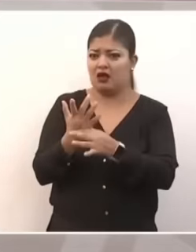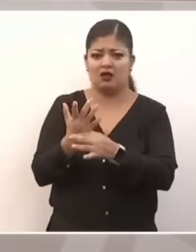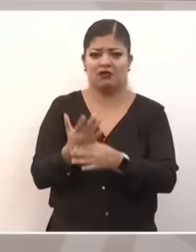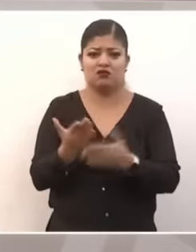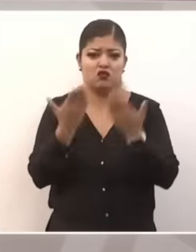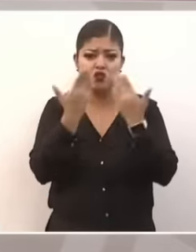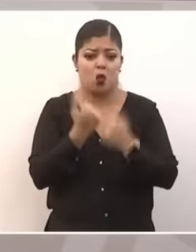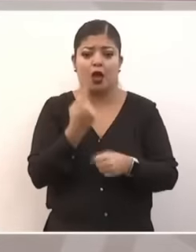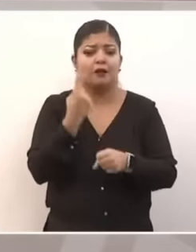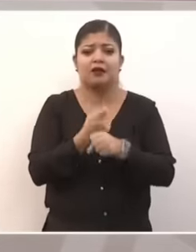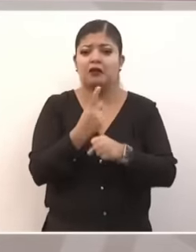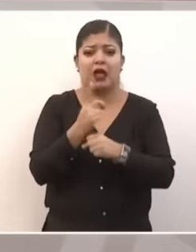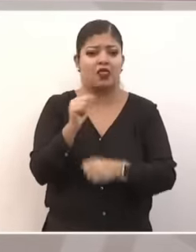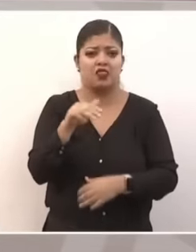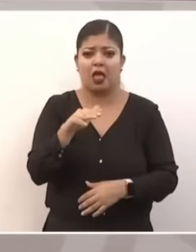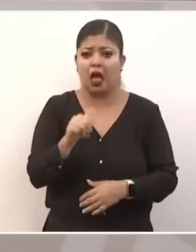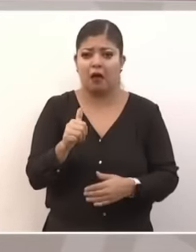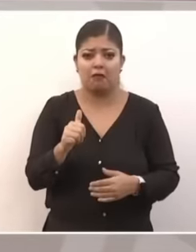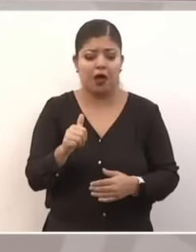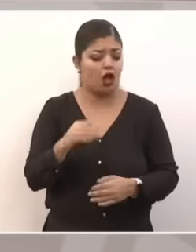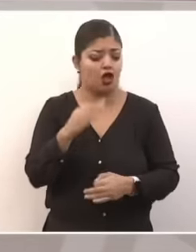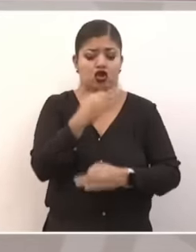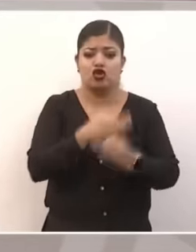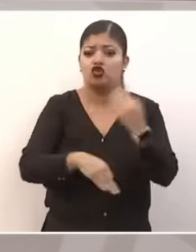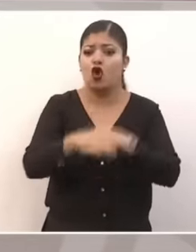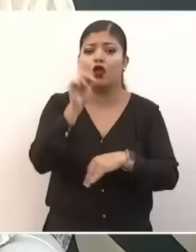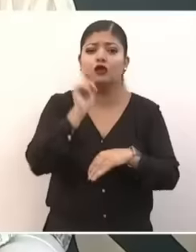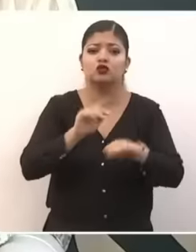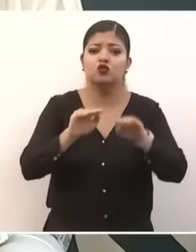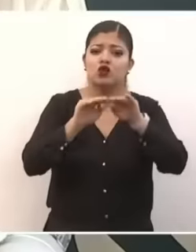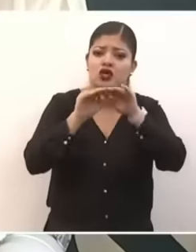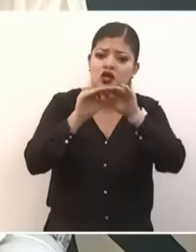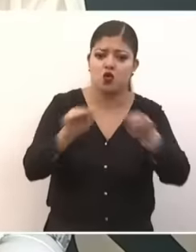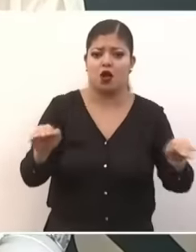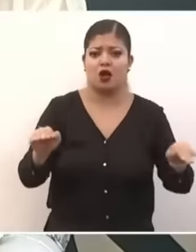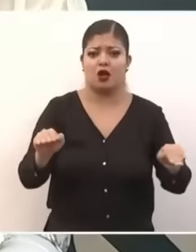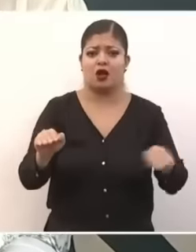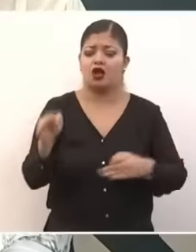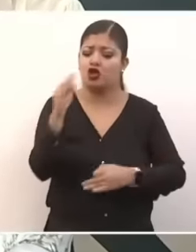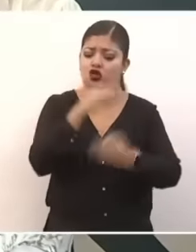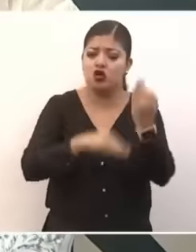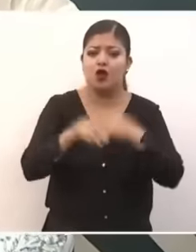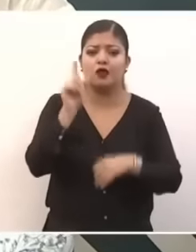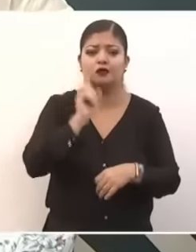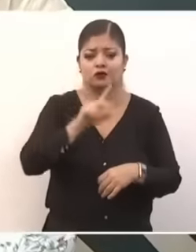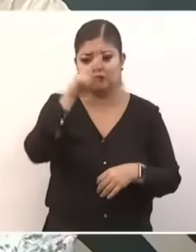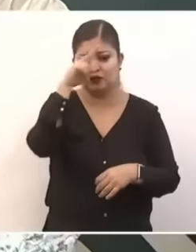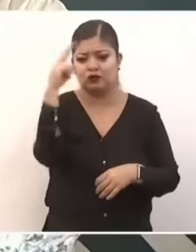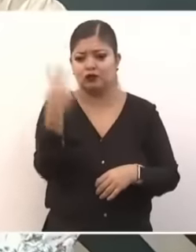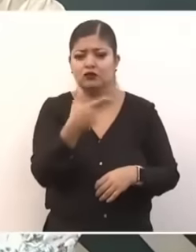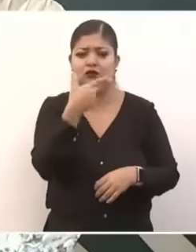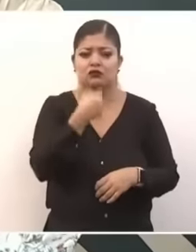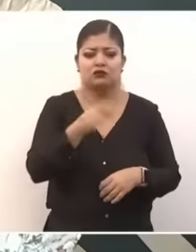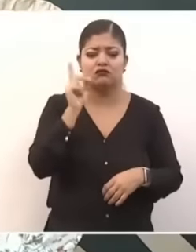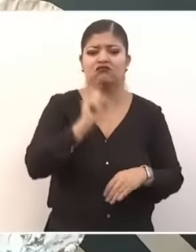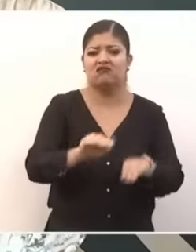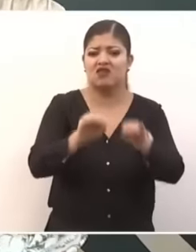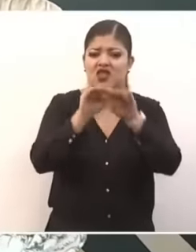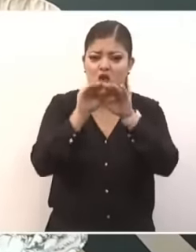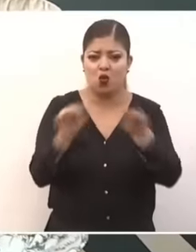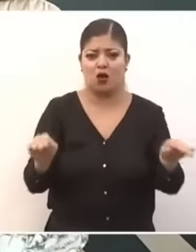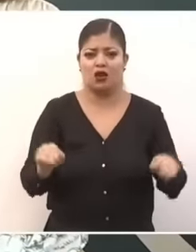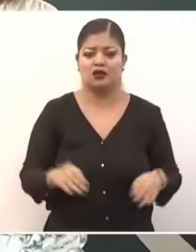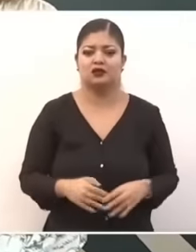primera dama, todas las mujeres somos iguales. Todos los mexicanos y mexicanas somos